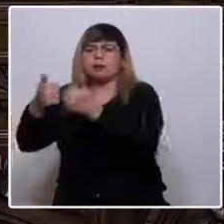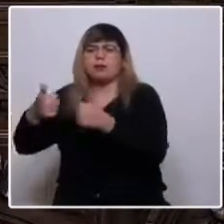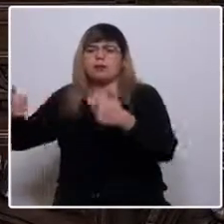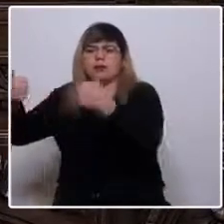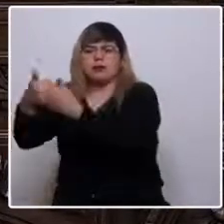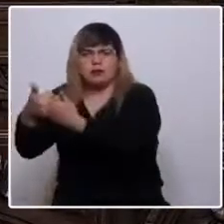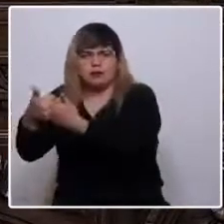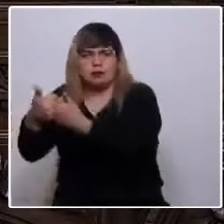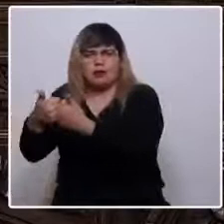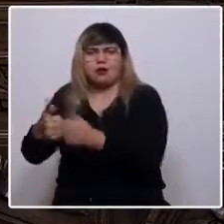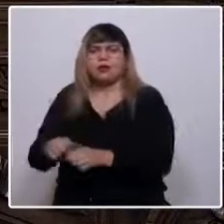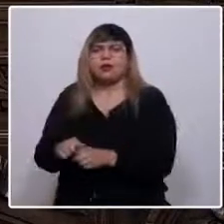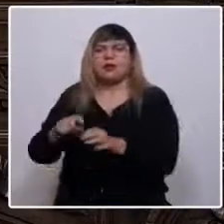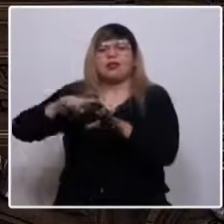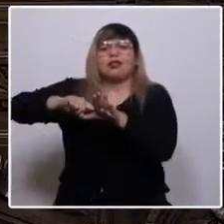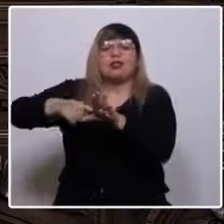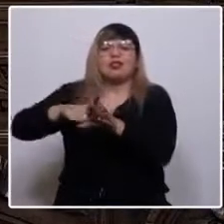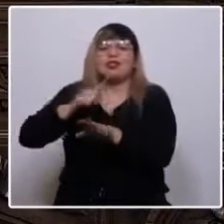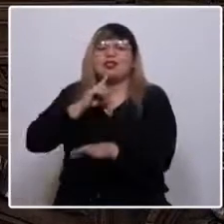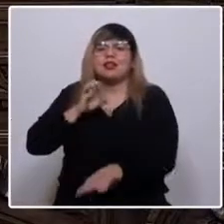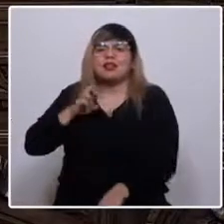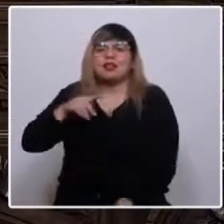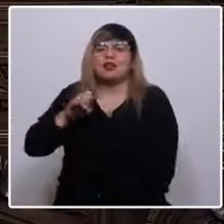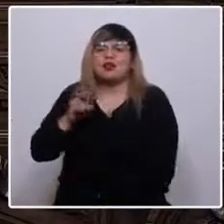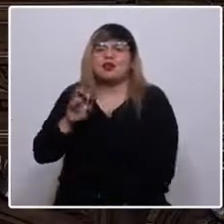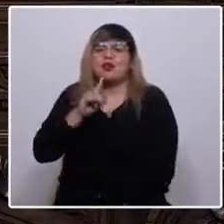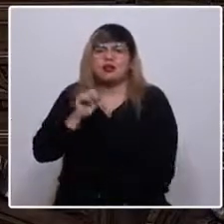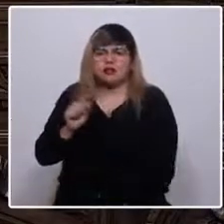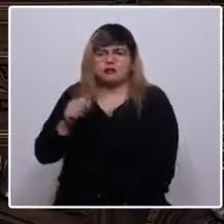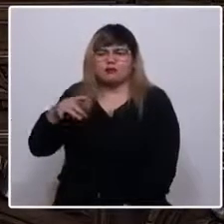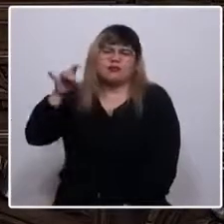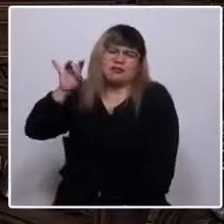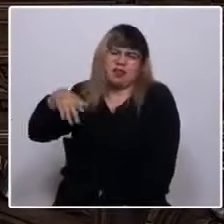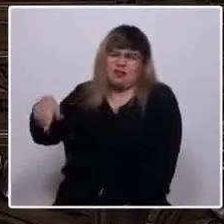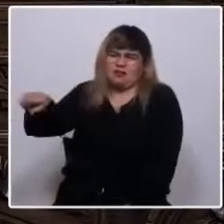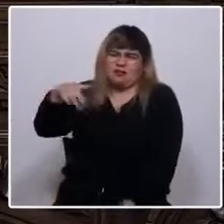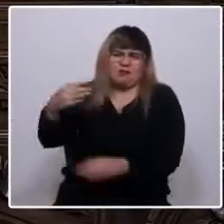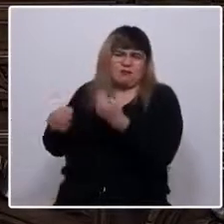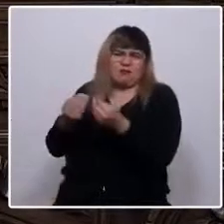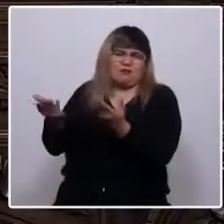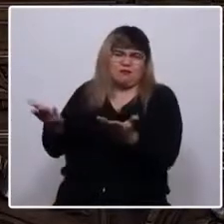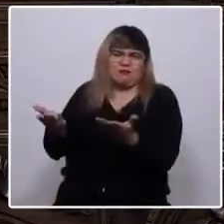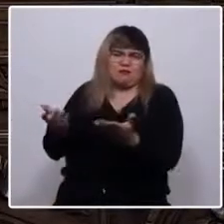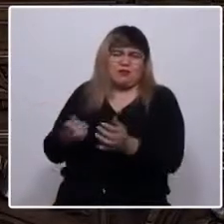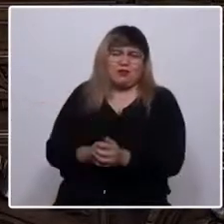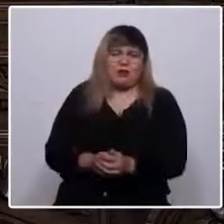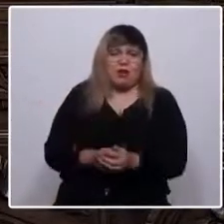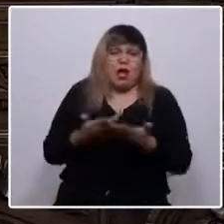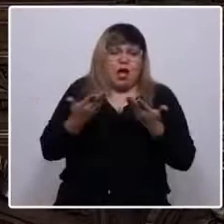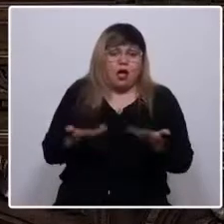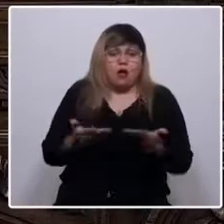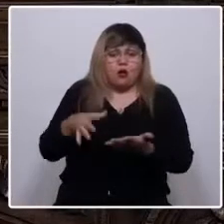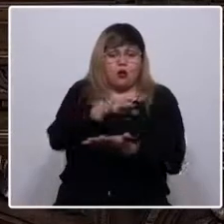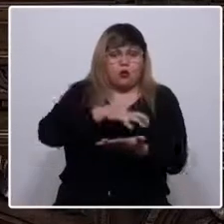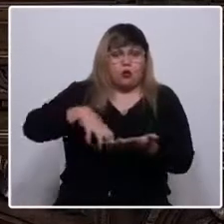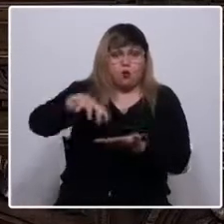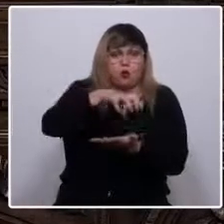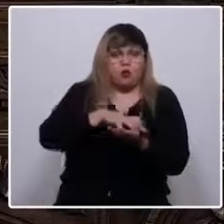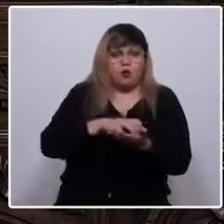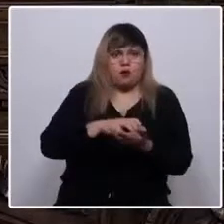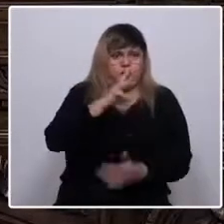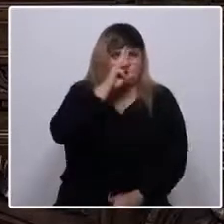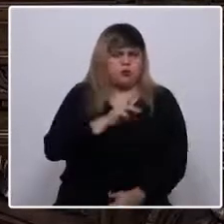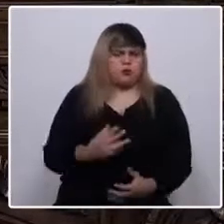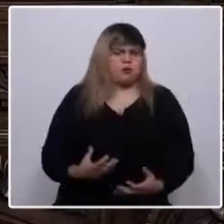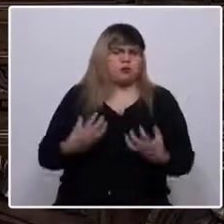mesa tecnócrata y ya vimos lo que pasó en momento en donde el pueblo asuma un rol preponderante